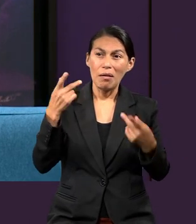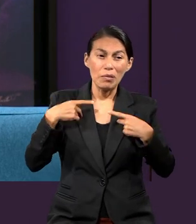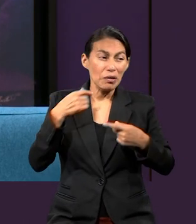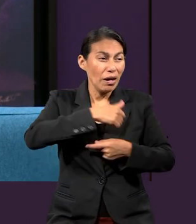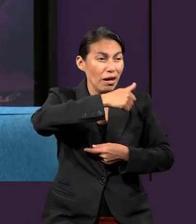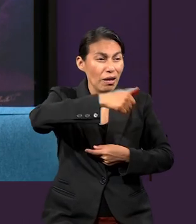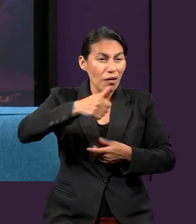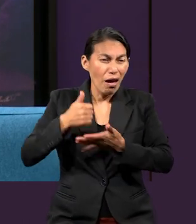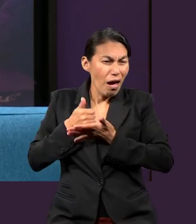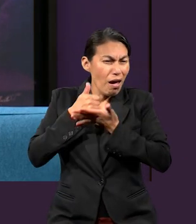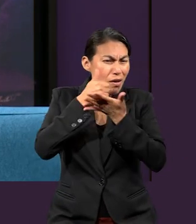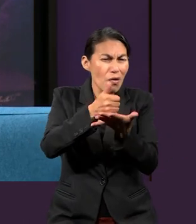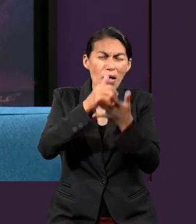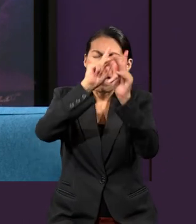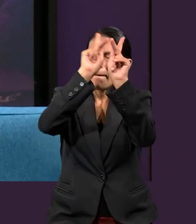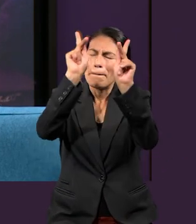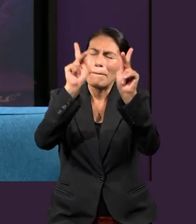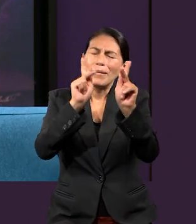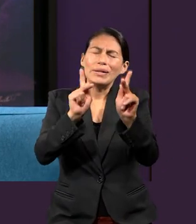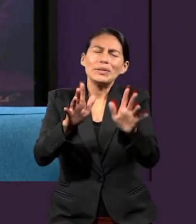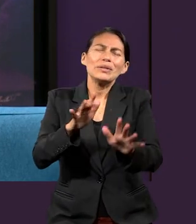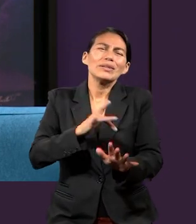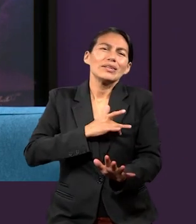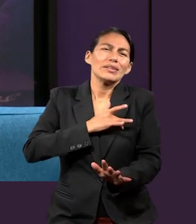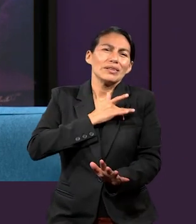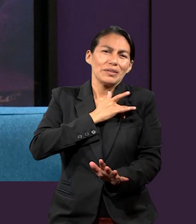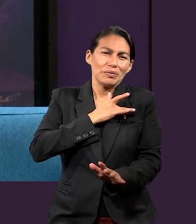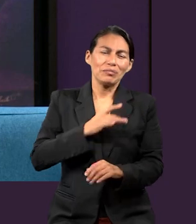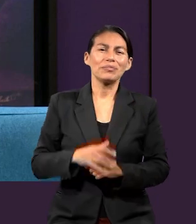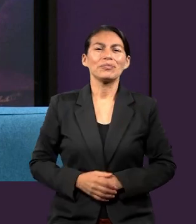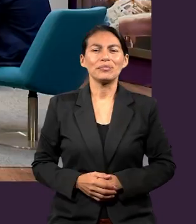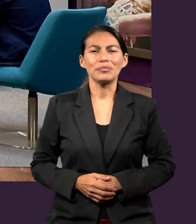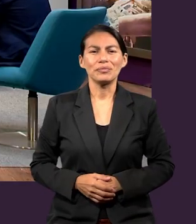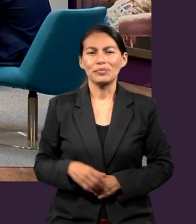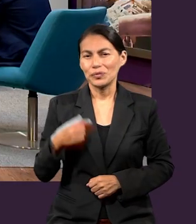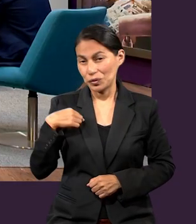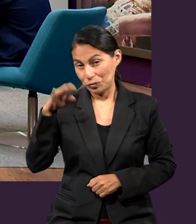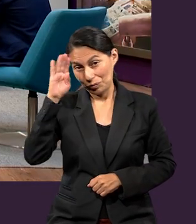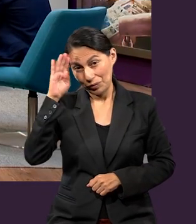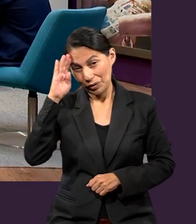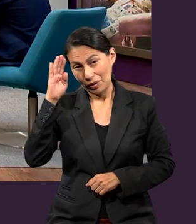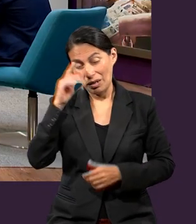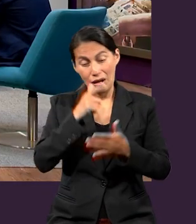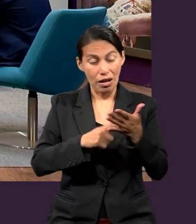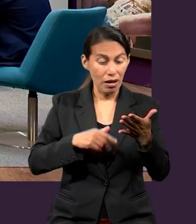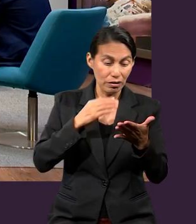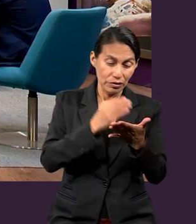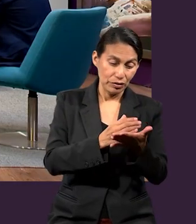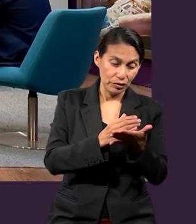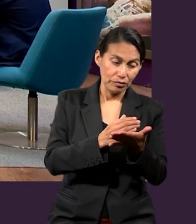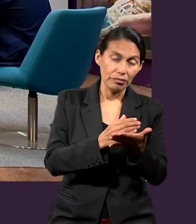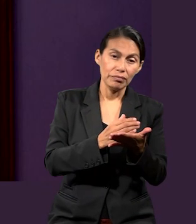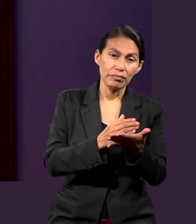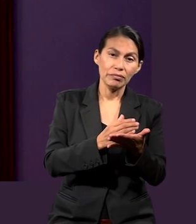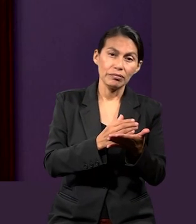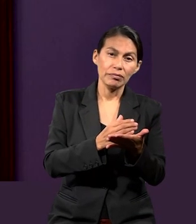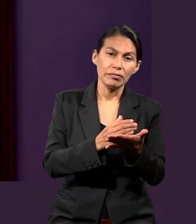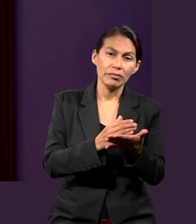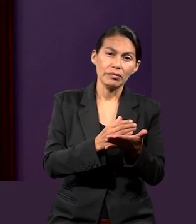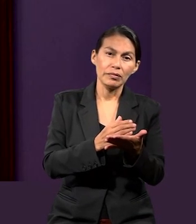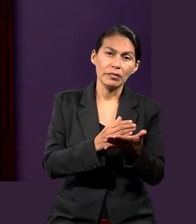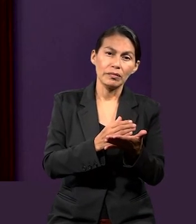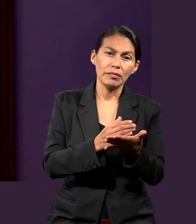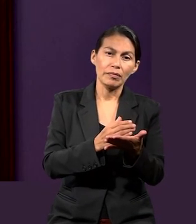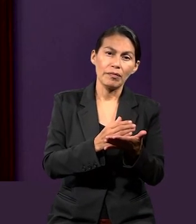cada persona a tener paz en el corazón. Creo que la lección que a mí me deja todo este